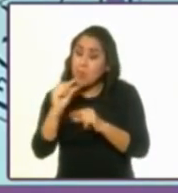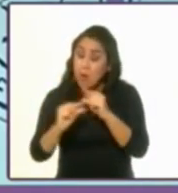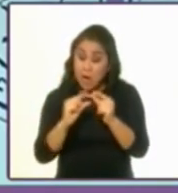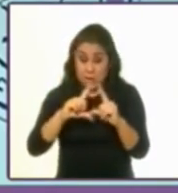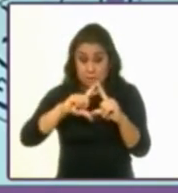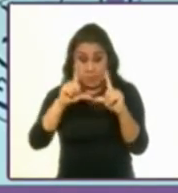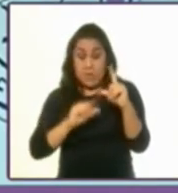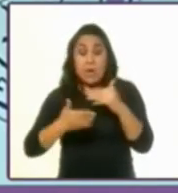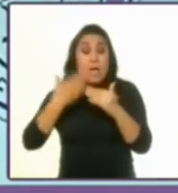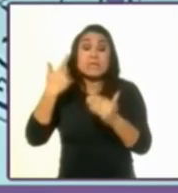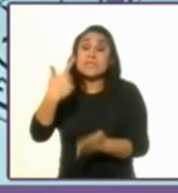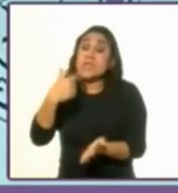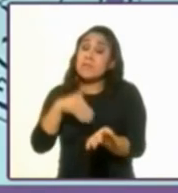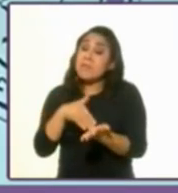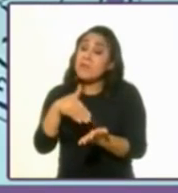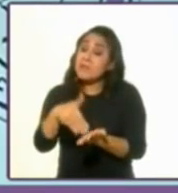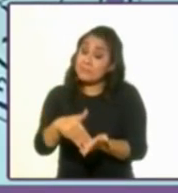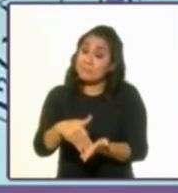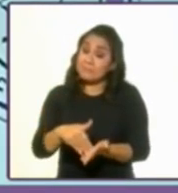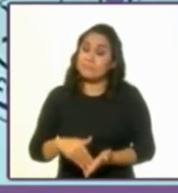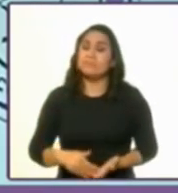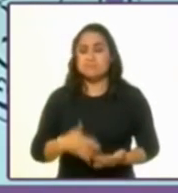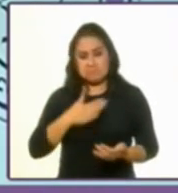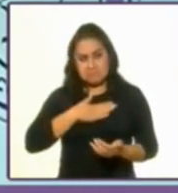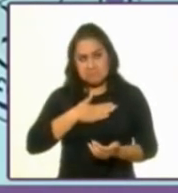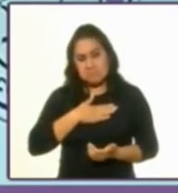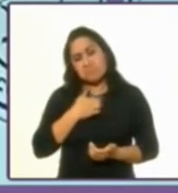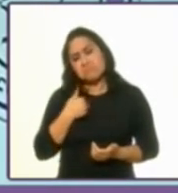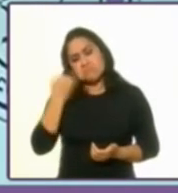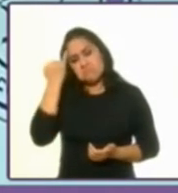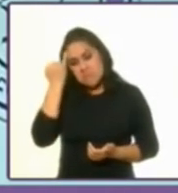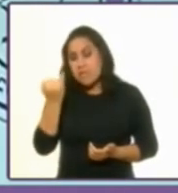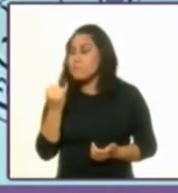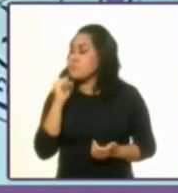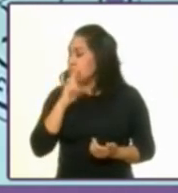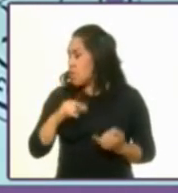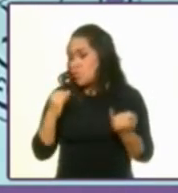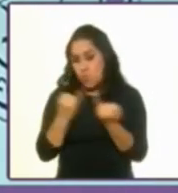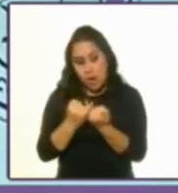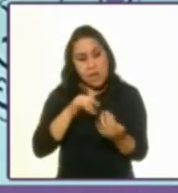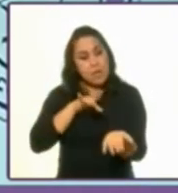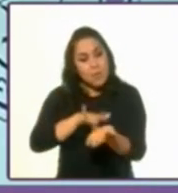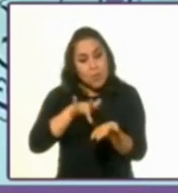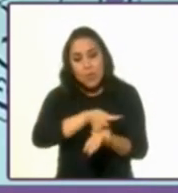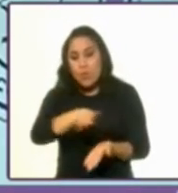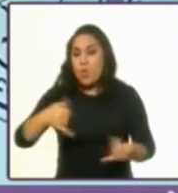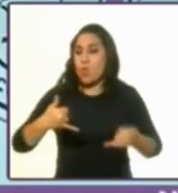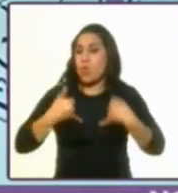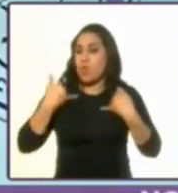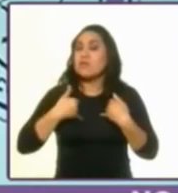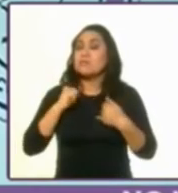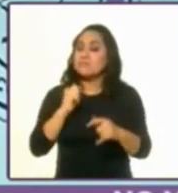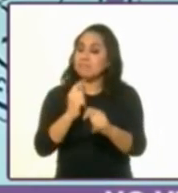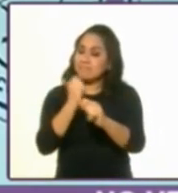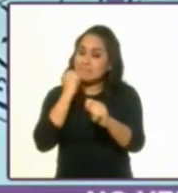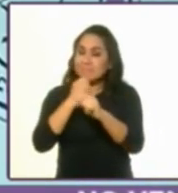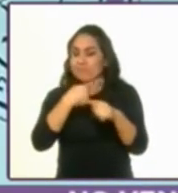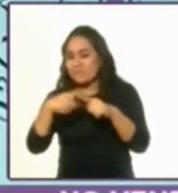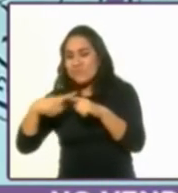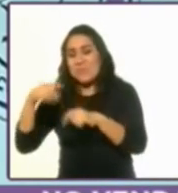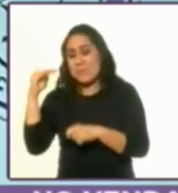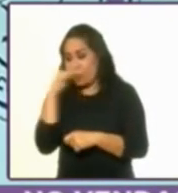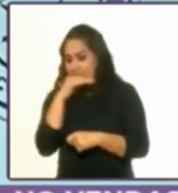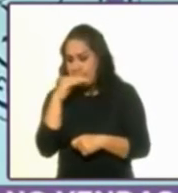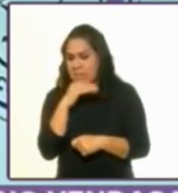nacional fueron 7 millones yo creo que también se les debe de apoyar con el transporte público gratuito pero que ha